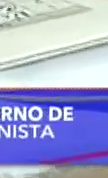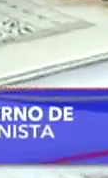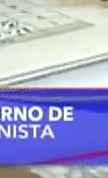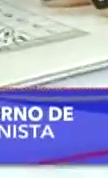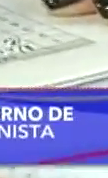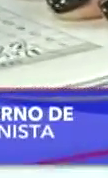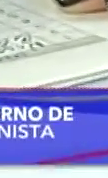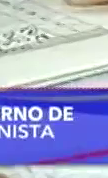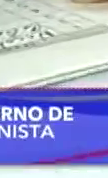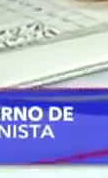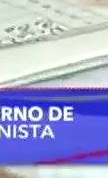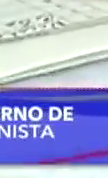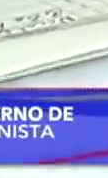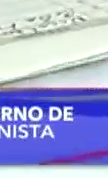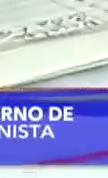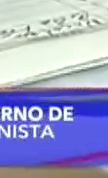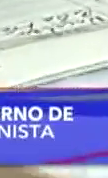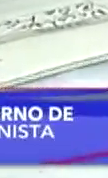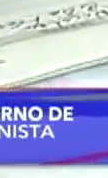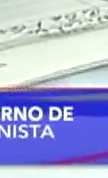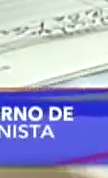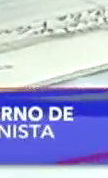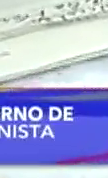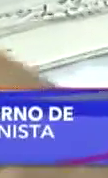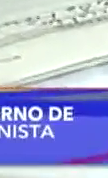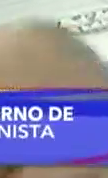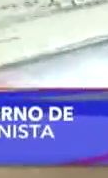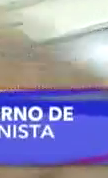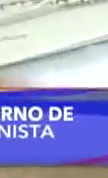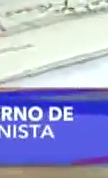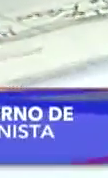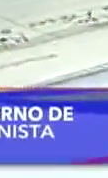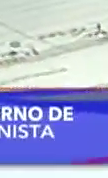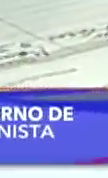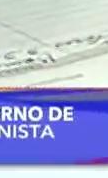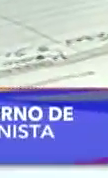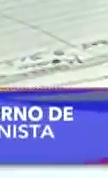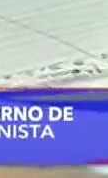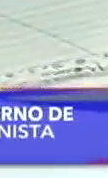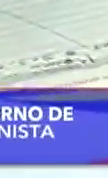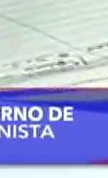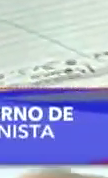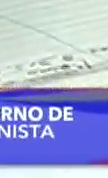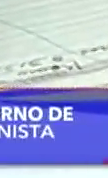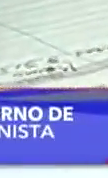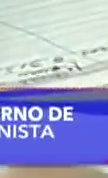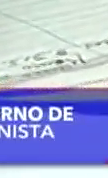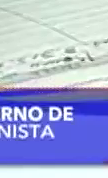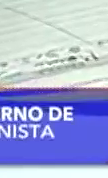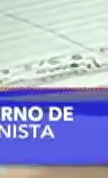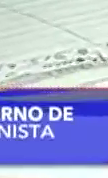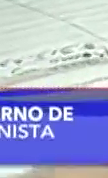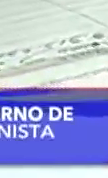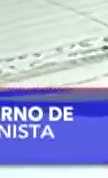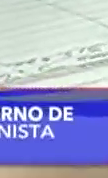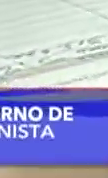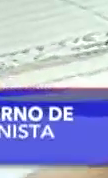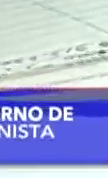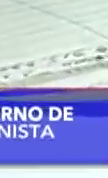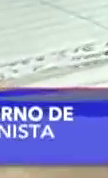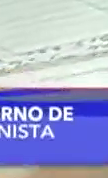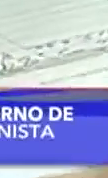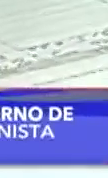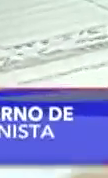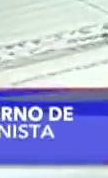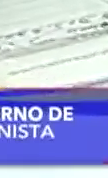Cilia Flores, sumándose también a esta jornada de soberanía nacional. Y por supuesto el presidente Nicolás Maduro,